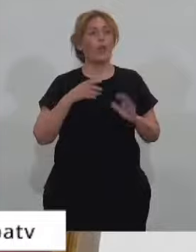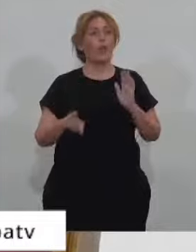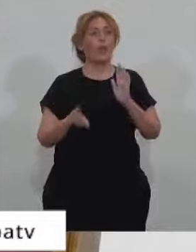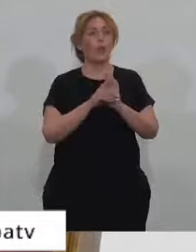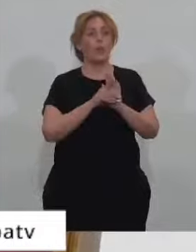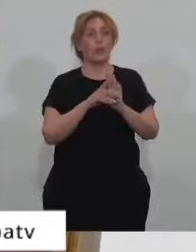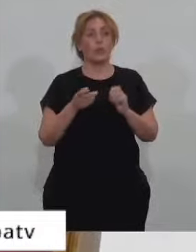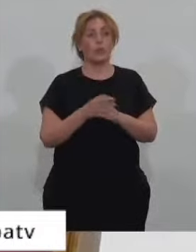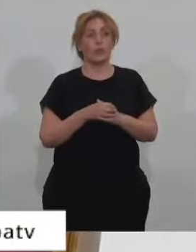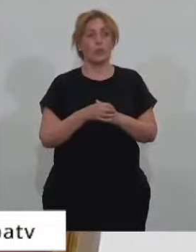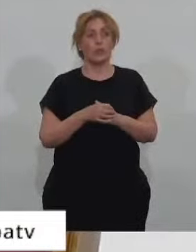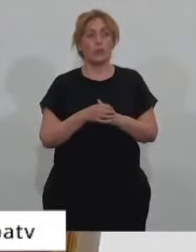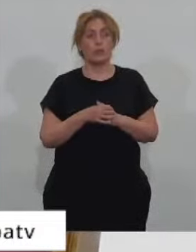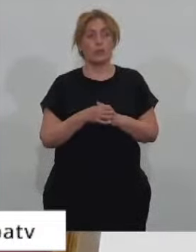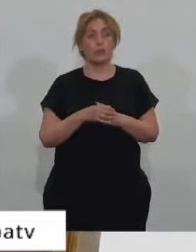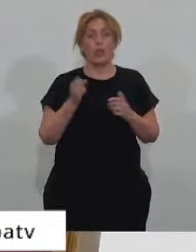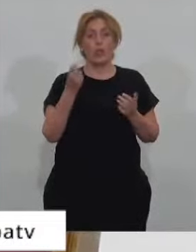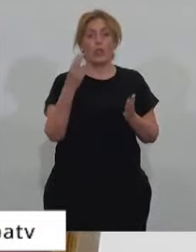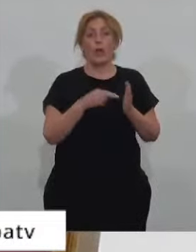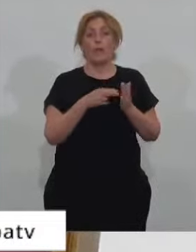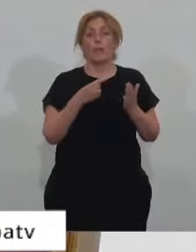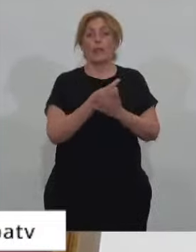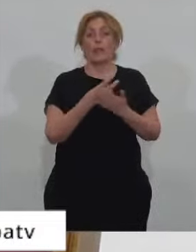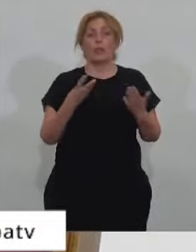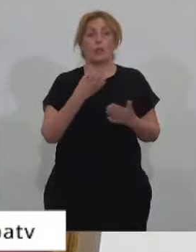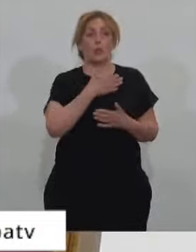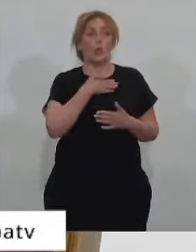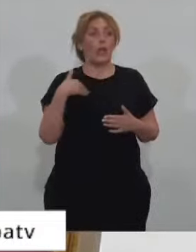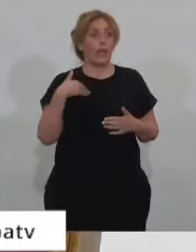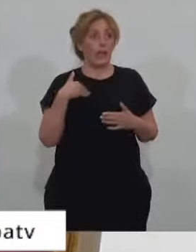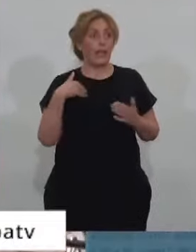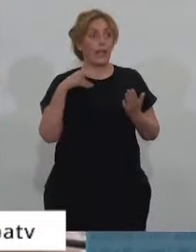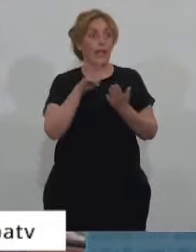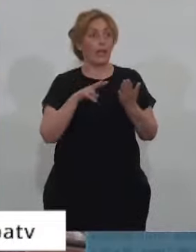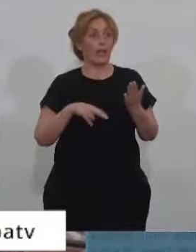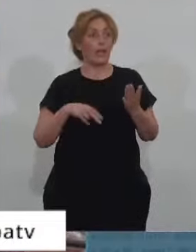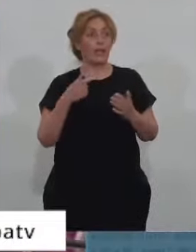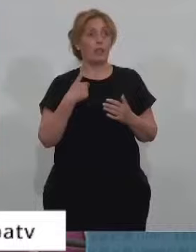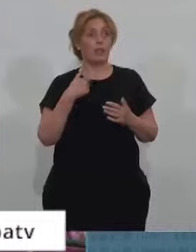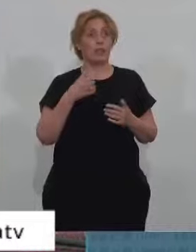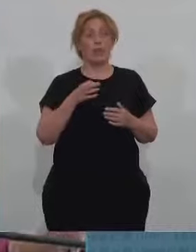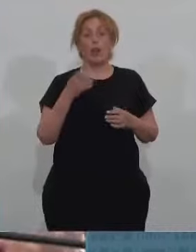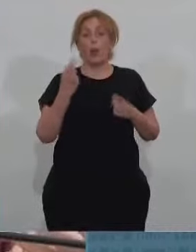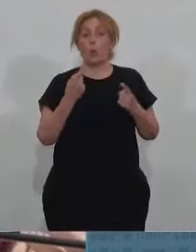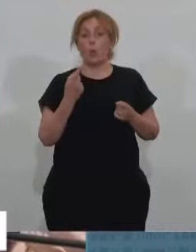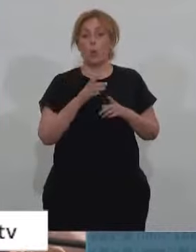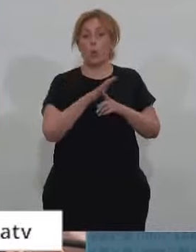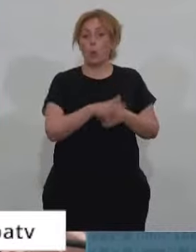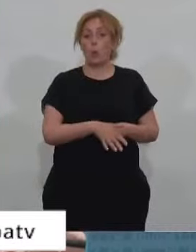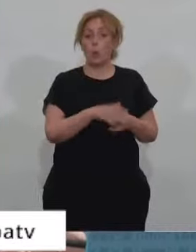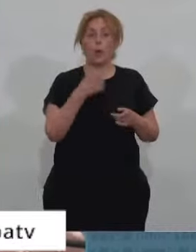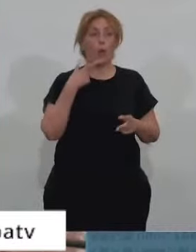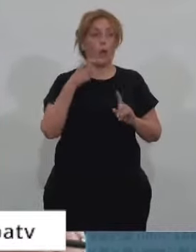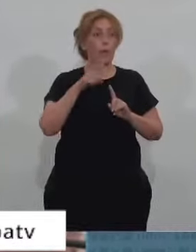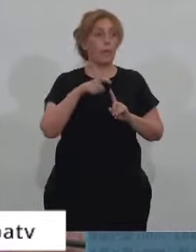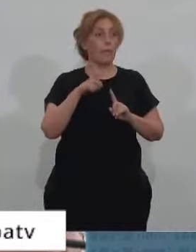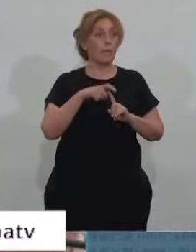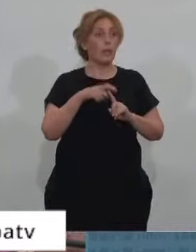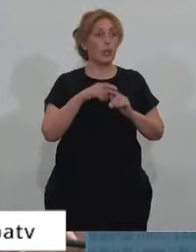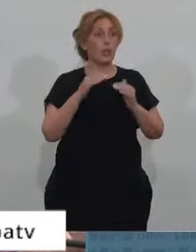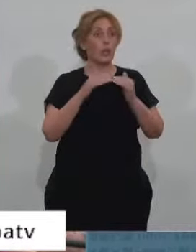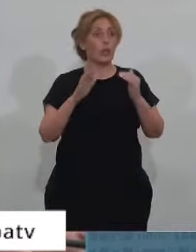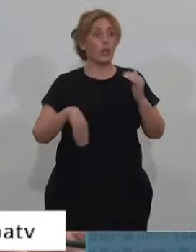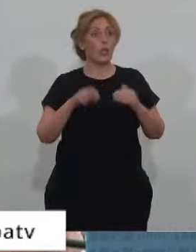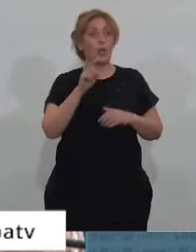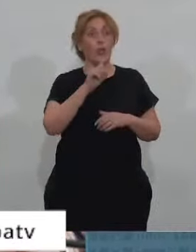usted quiere, y se lee, el de mayo ya lo vulneraba, porque el de mayo a los menores de 12 años no le permite tener teletrabajo, solamente